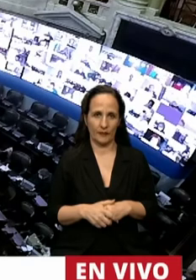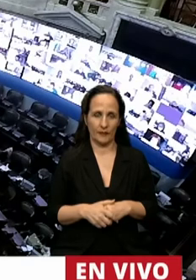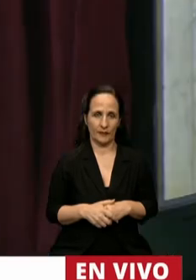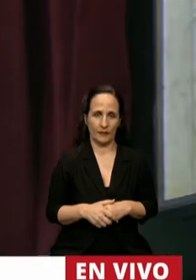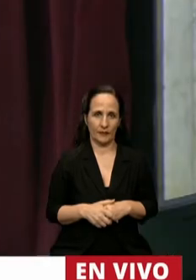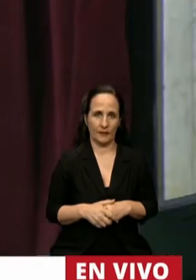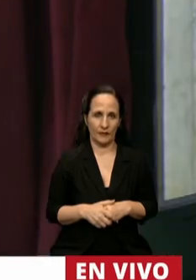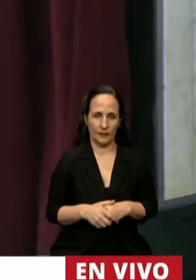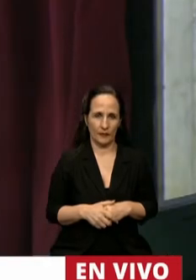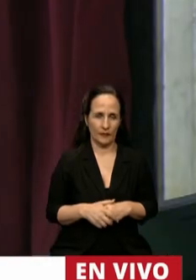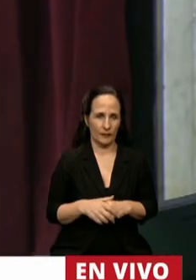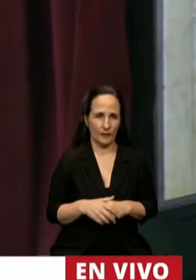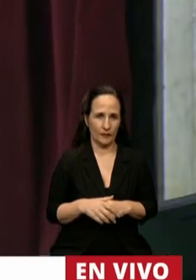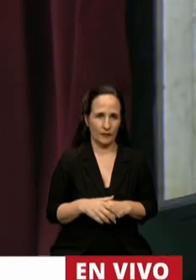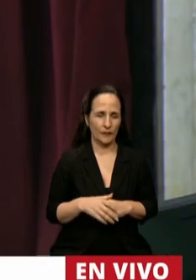Ya está.